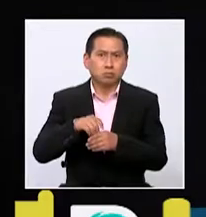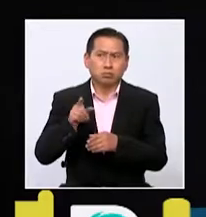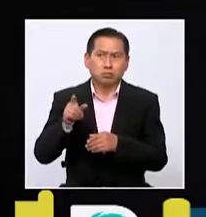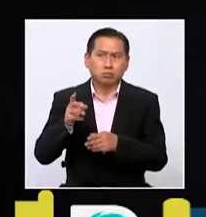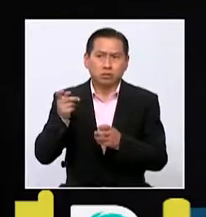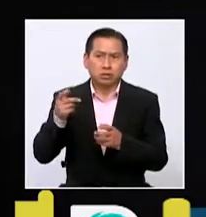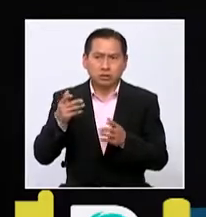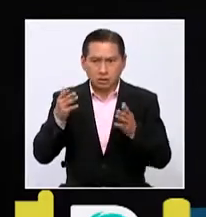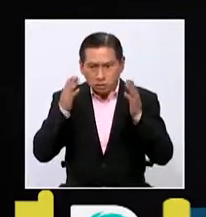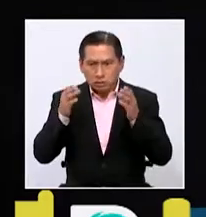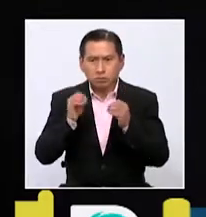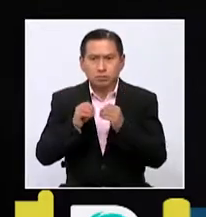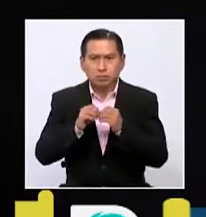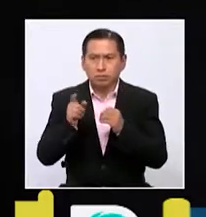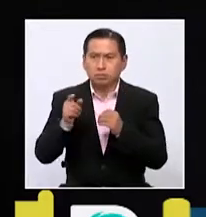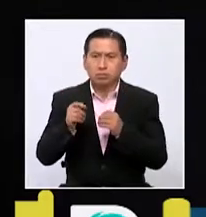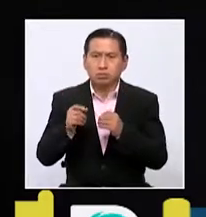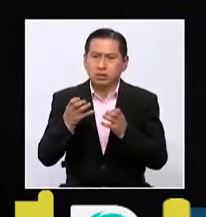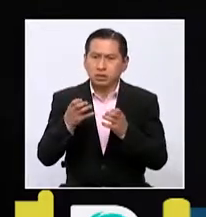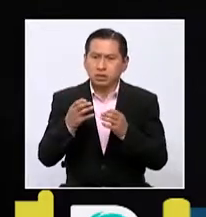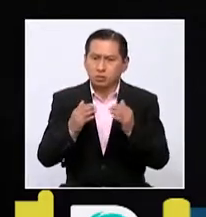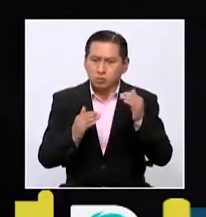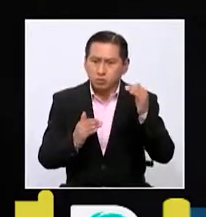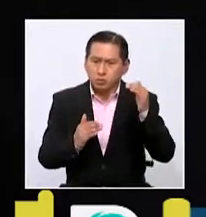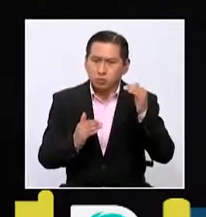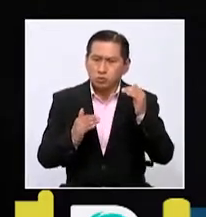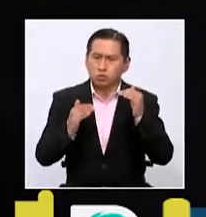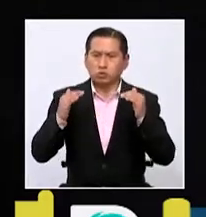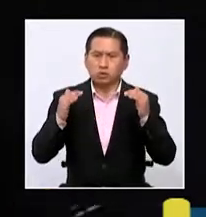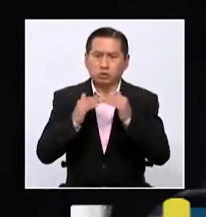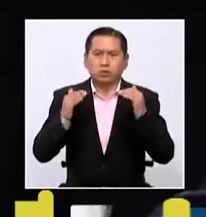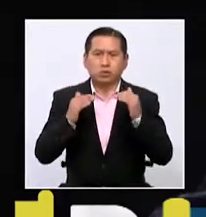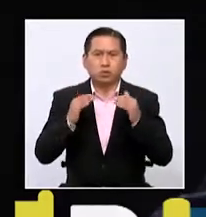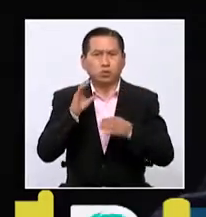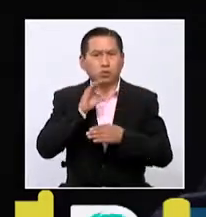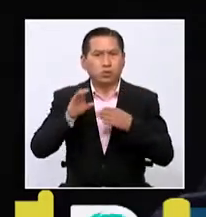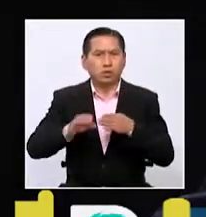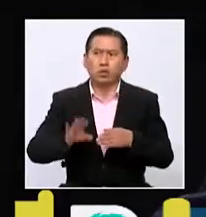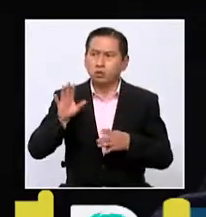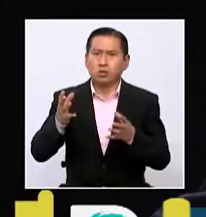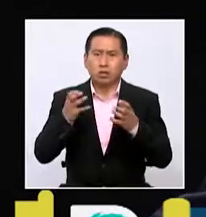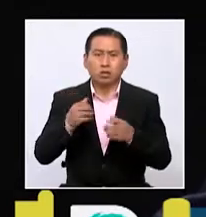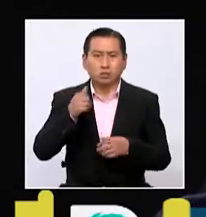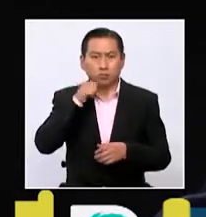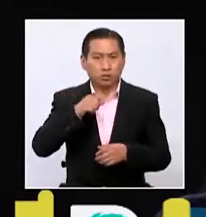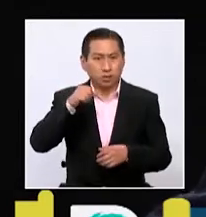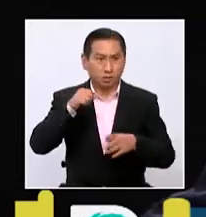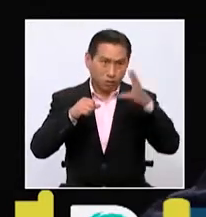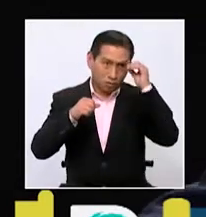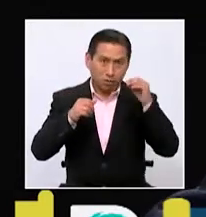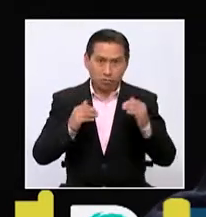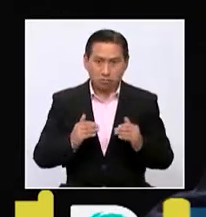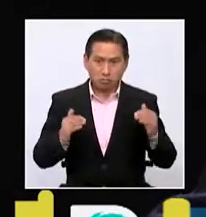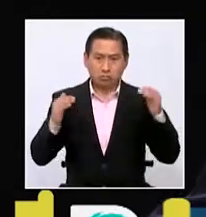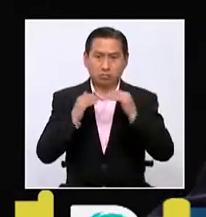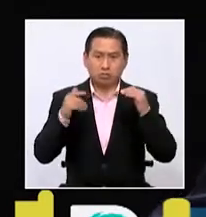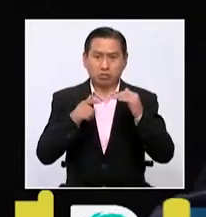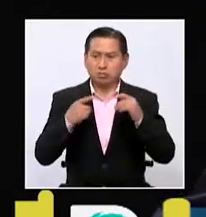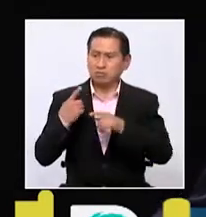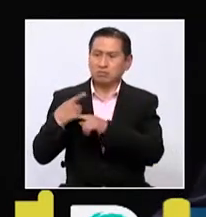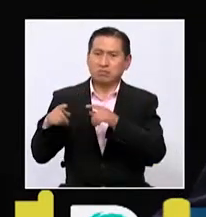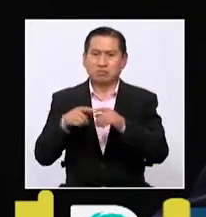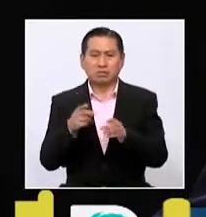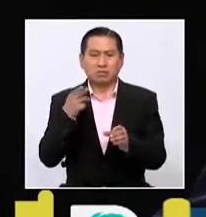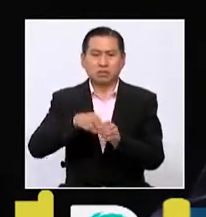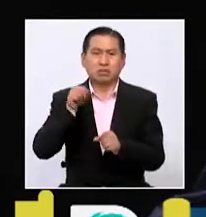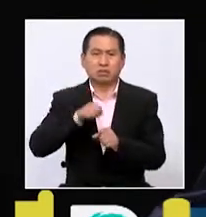en alcanzar la absoluta equidad, ¿no?, entre el hombre y la mujer en los distintos puestos de